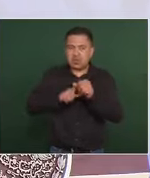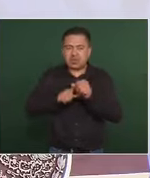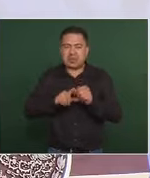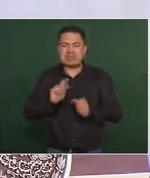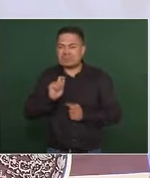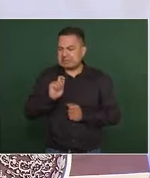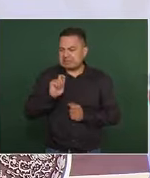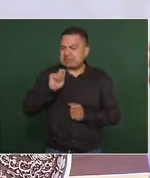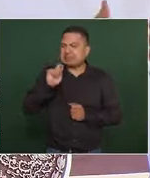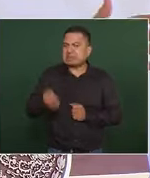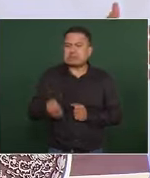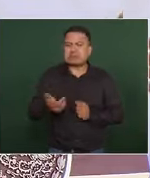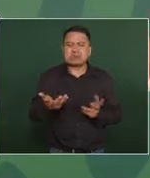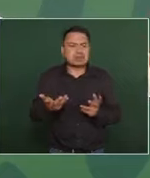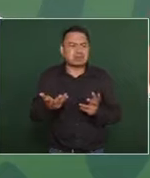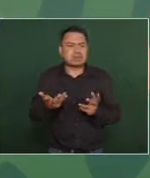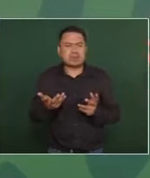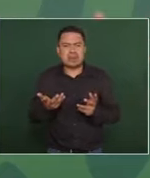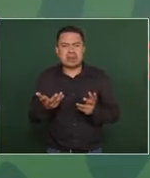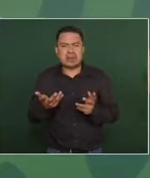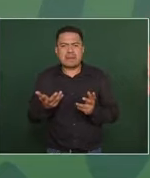es lo que